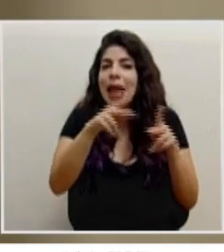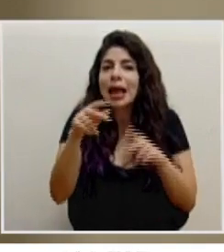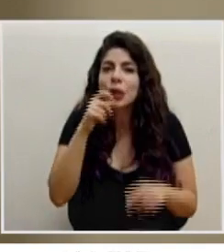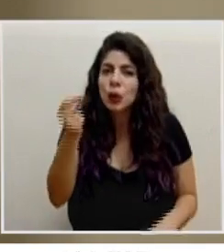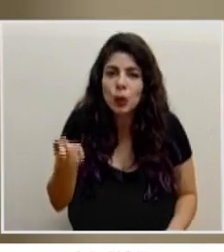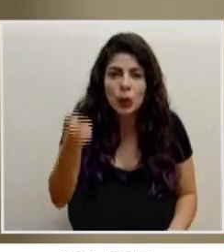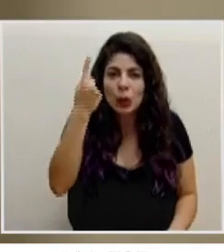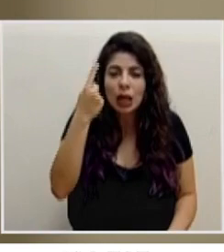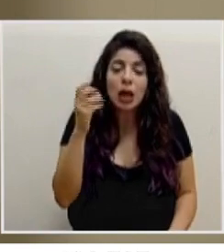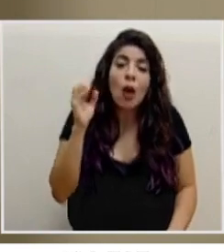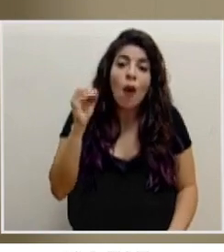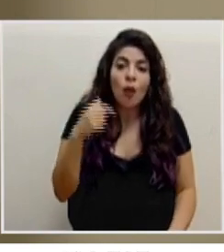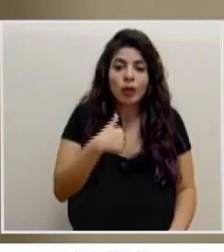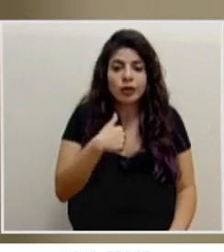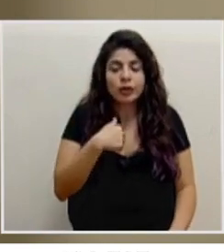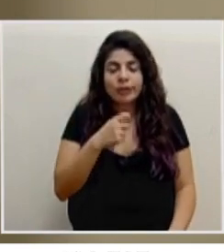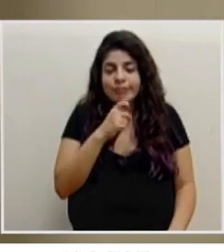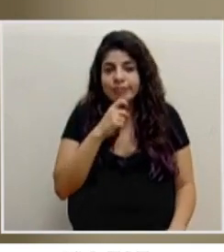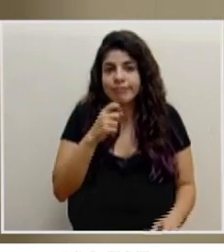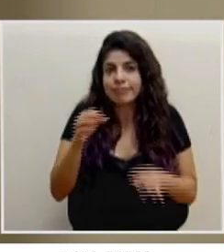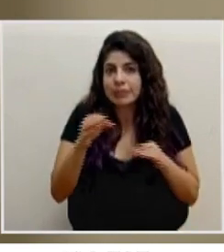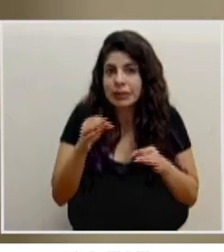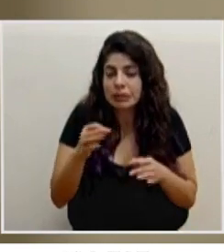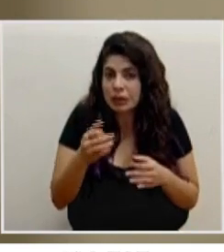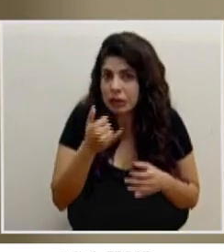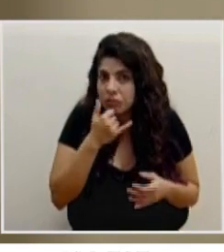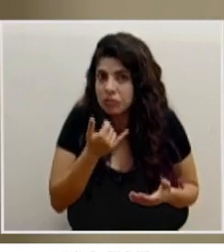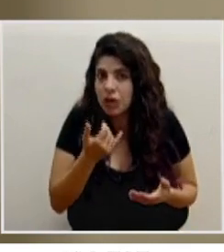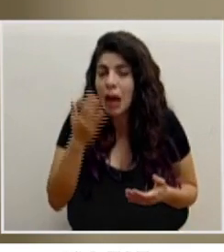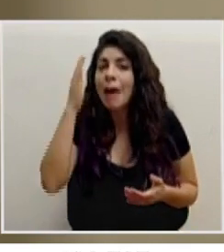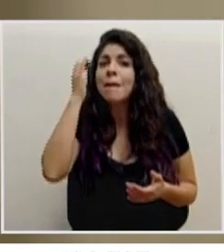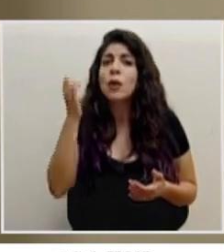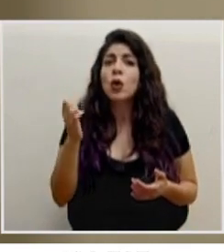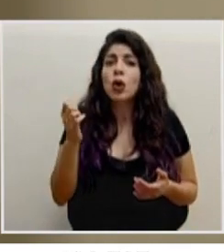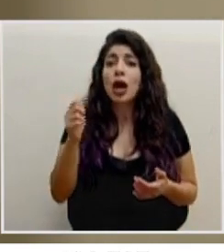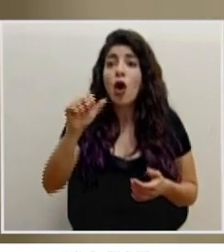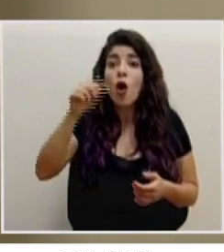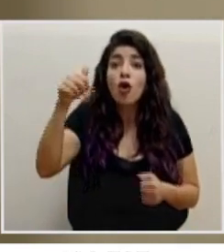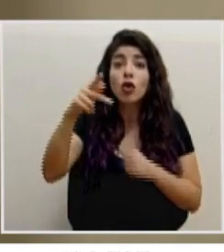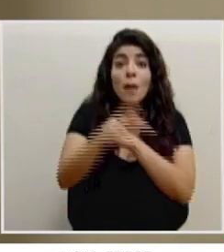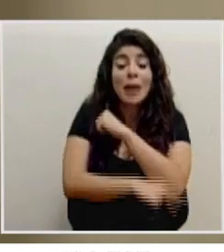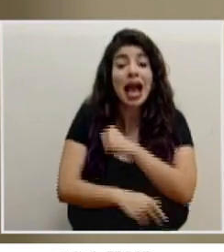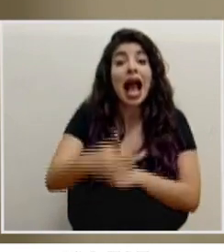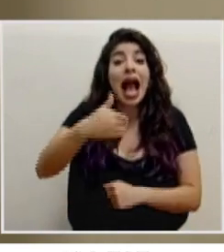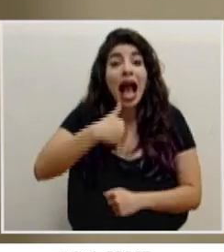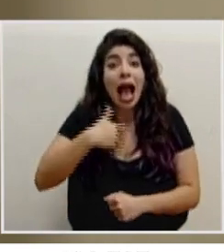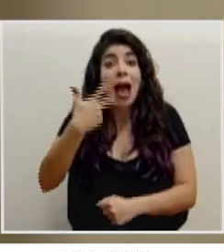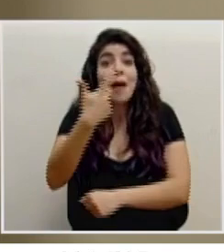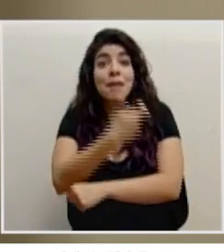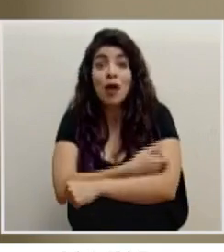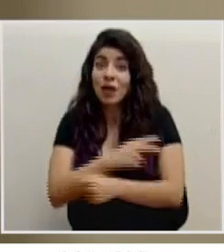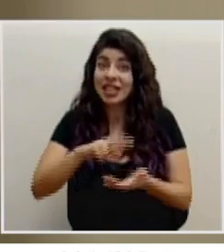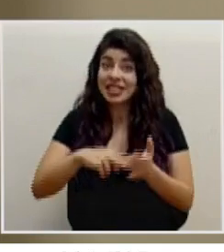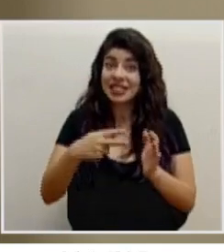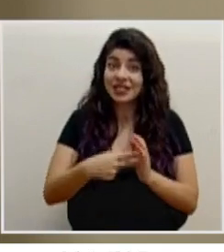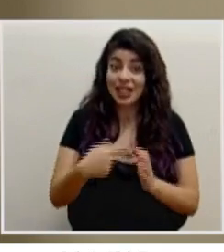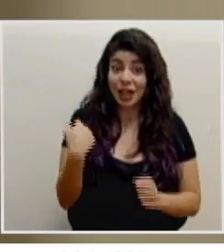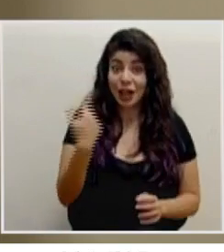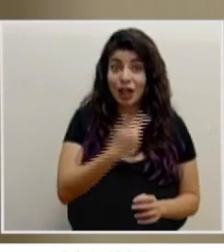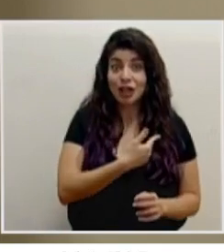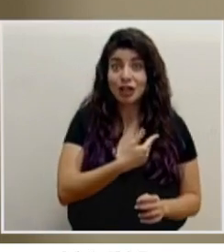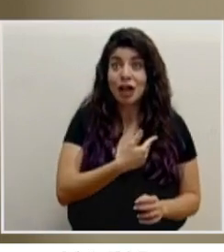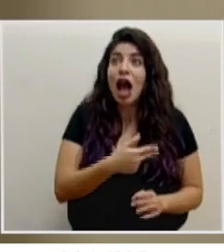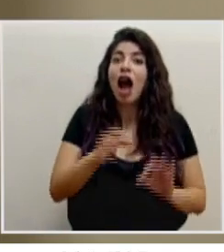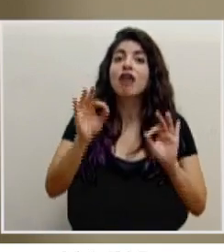no se ha logrado explicar, que no es que porque haya eventualmente otros países que tengan otras vacunas, significa que nosotros